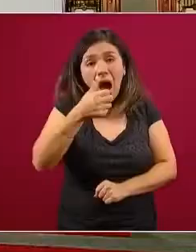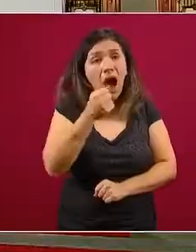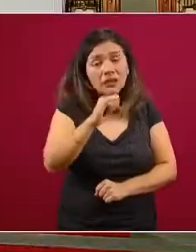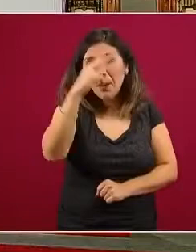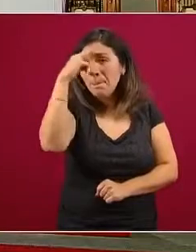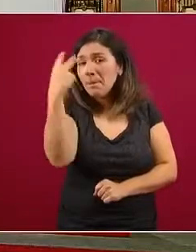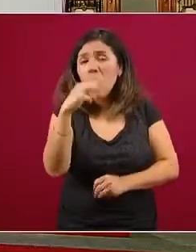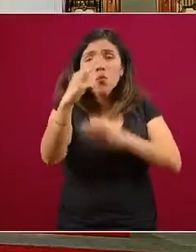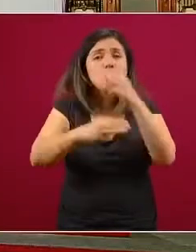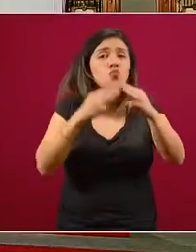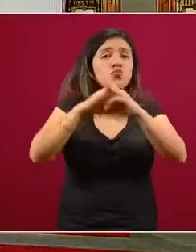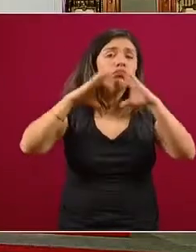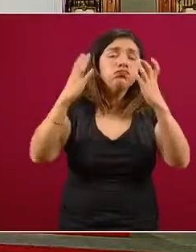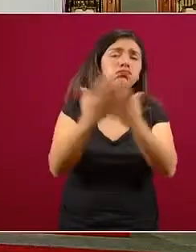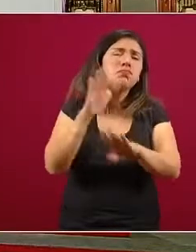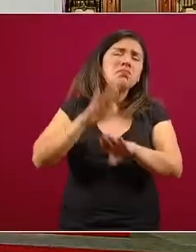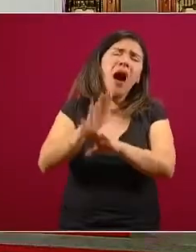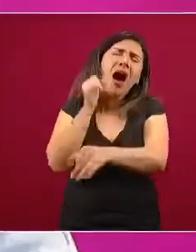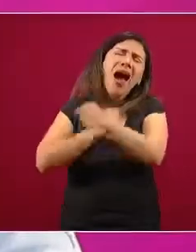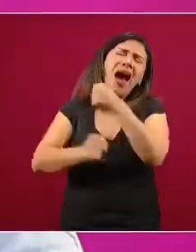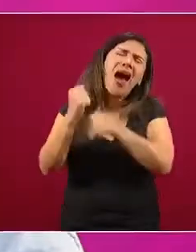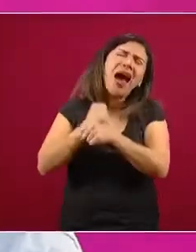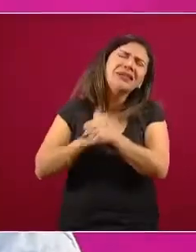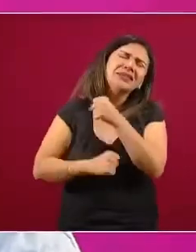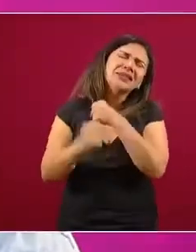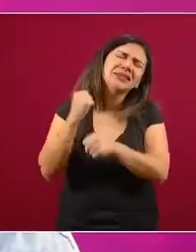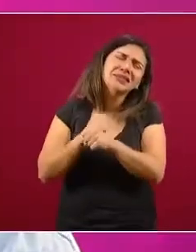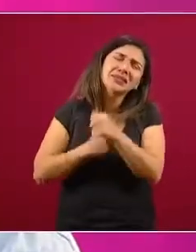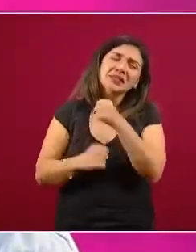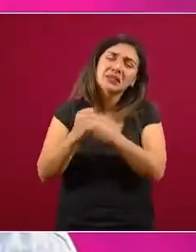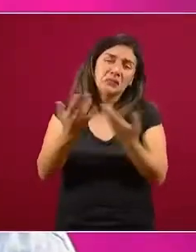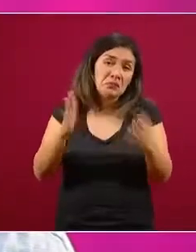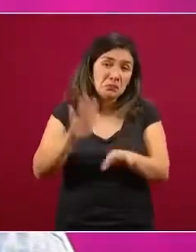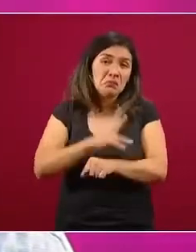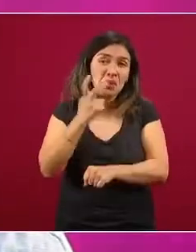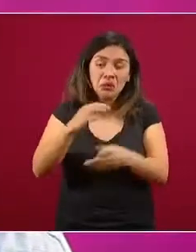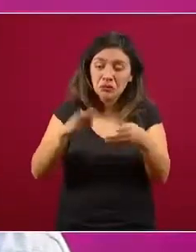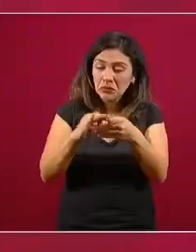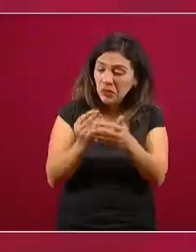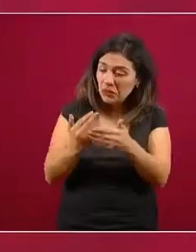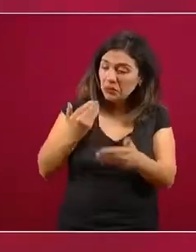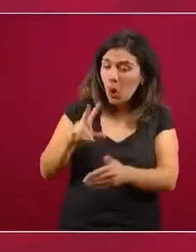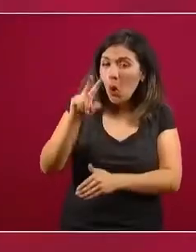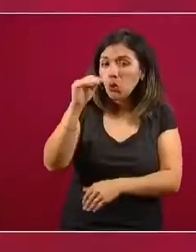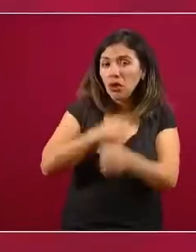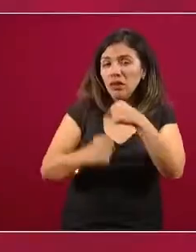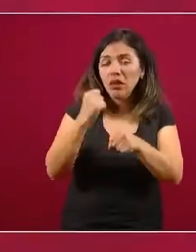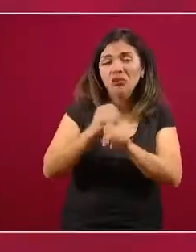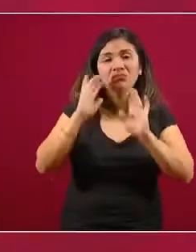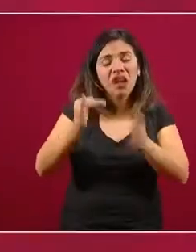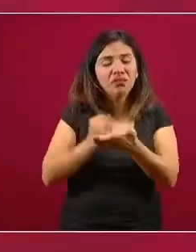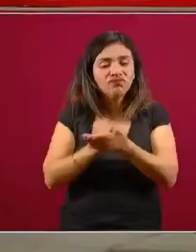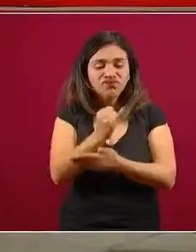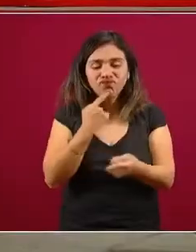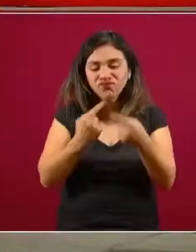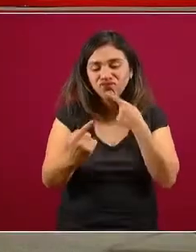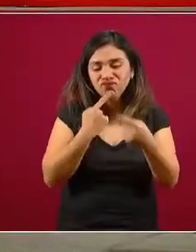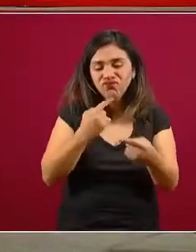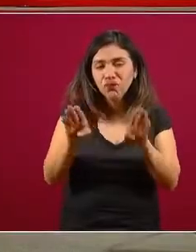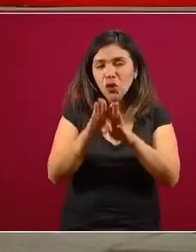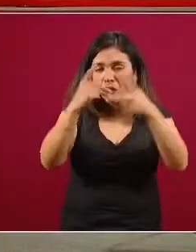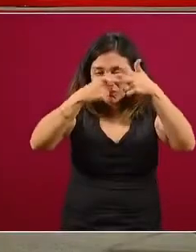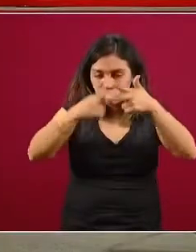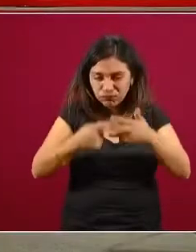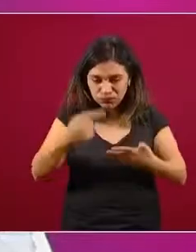el mundo y a lo largo de muchas décadas, y por eso hace casi 80 años se decidió que la estadística